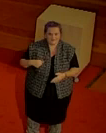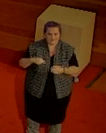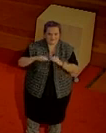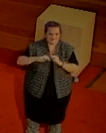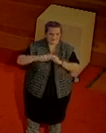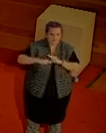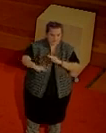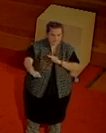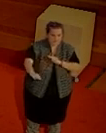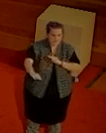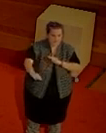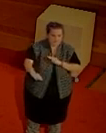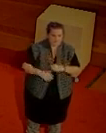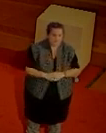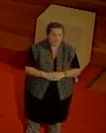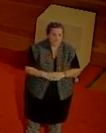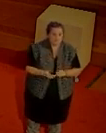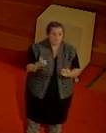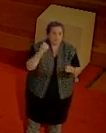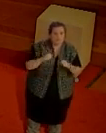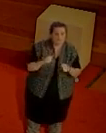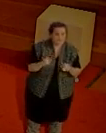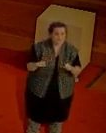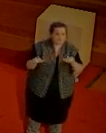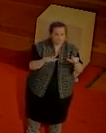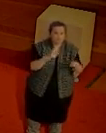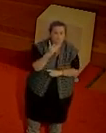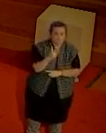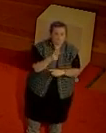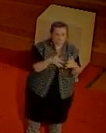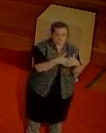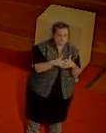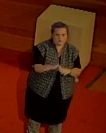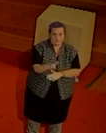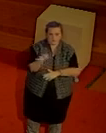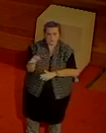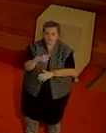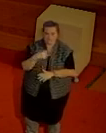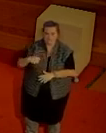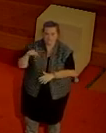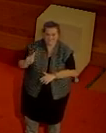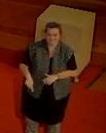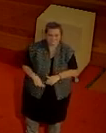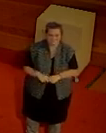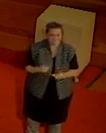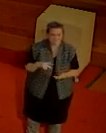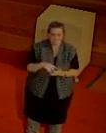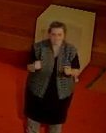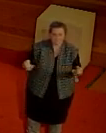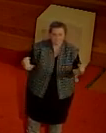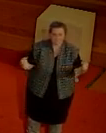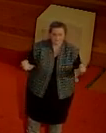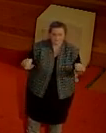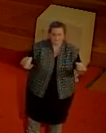indop con dos actores fundamentales que son Estados Unidos y china en una dinámica de confrontación y